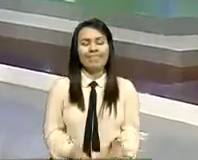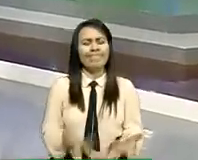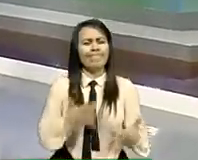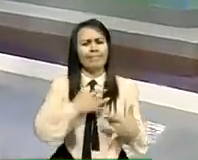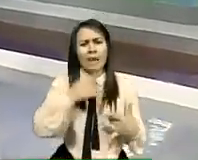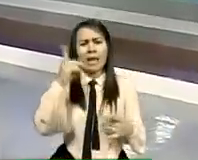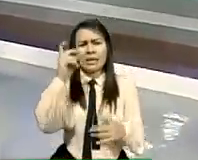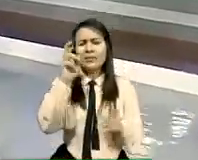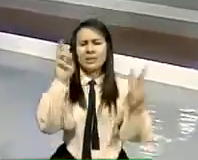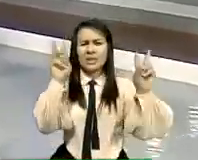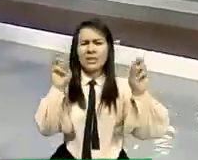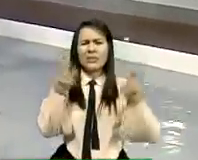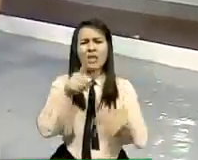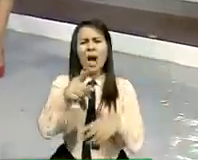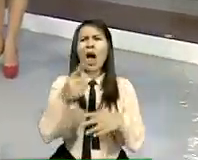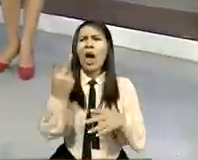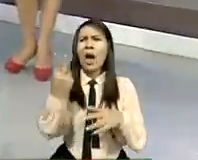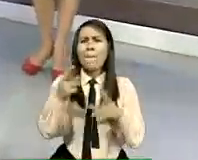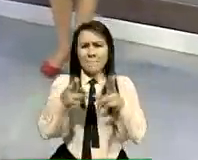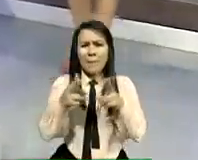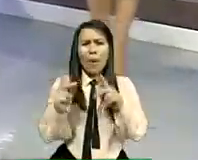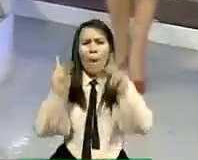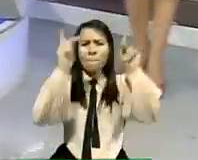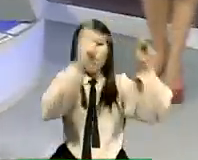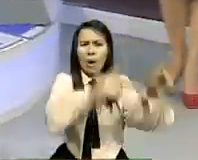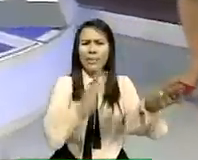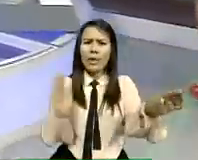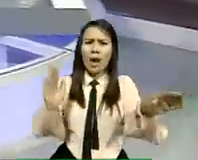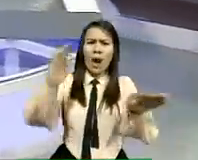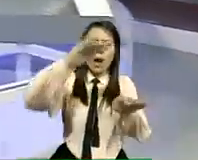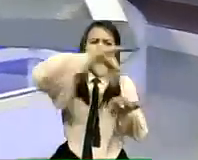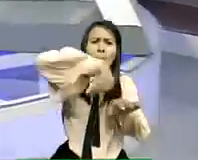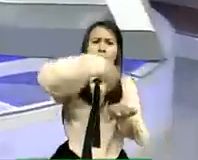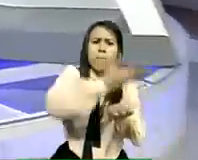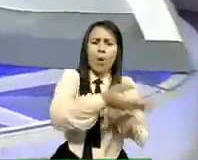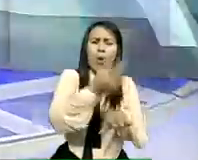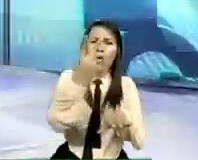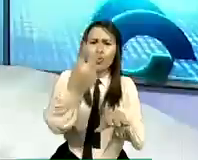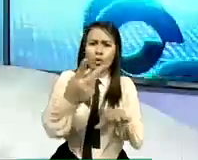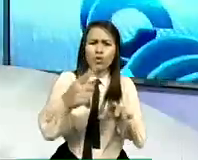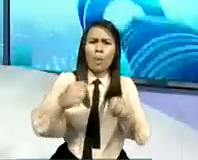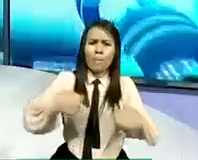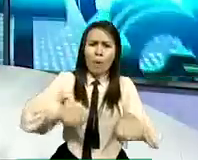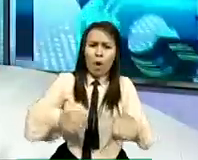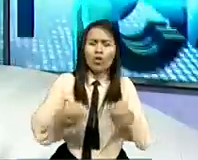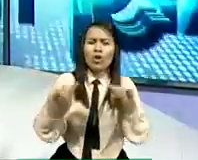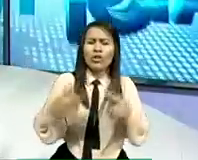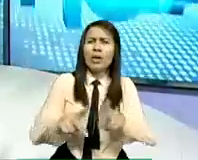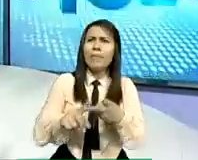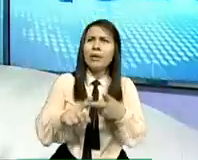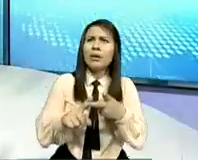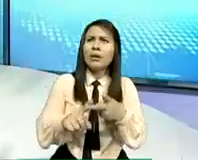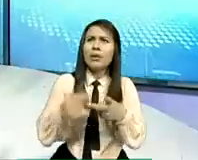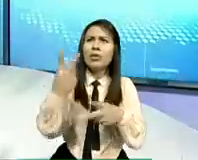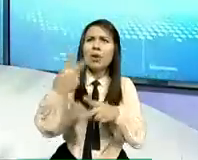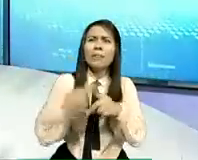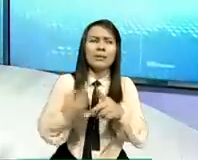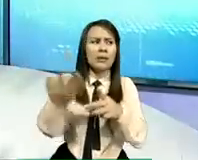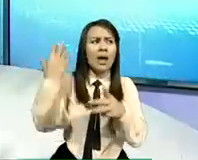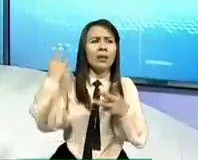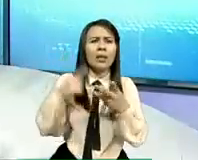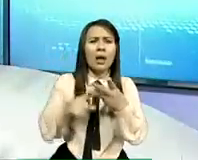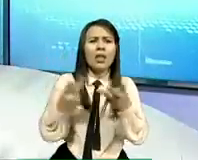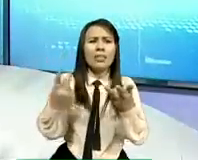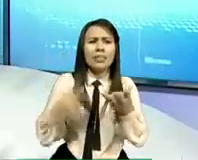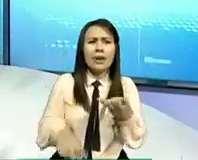Llevan varios vehículos que van cayendo de ese viaducto, ¿eh? Varios vehículos. Motos inclusive, y hace creo que un mes, dos meses, no recuerdo muy bien,